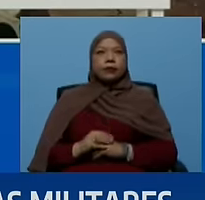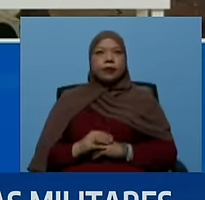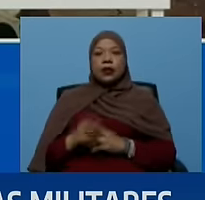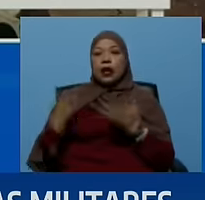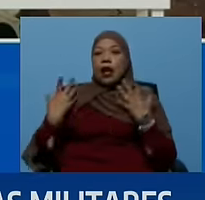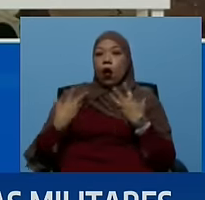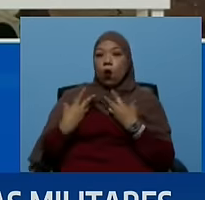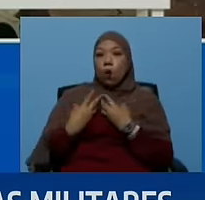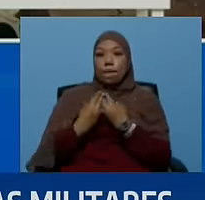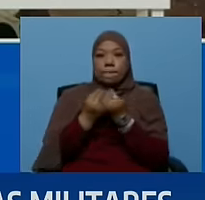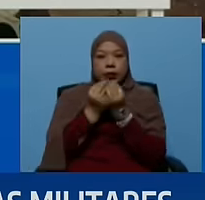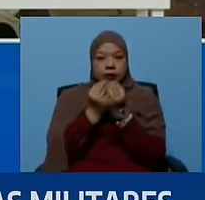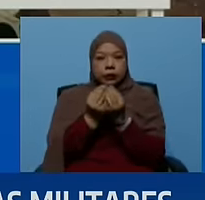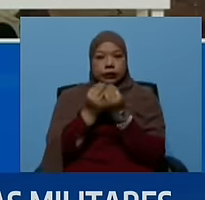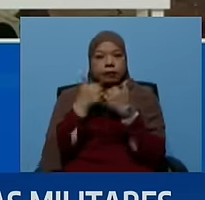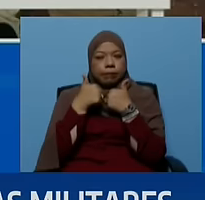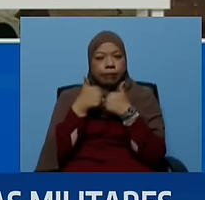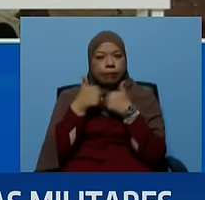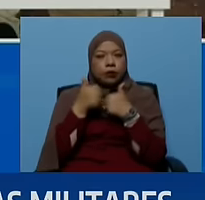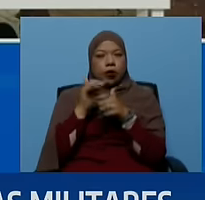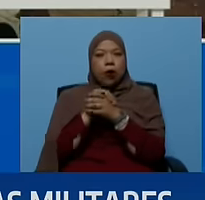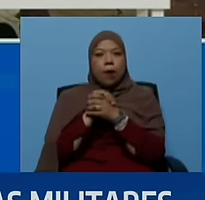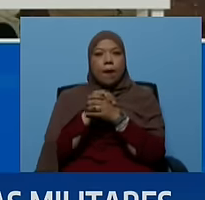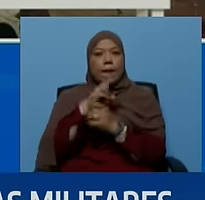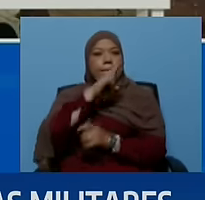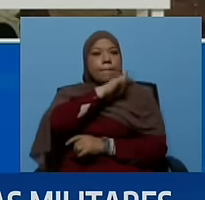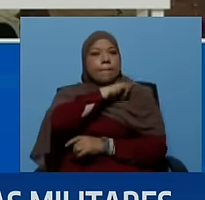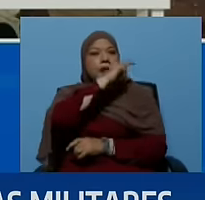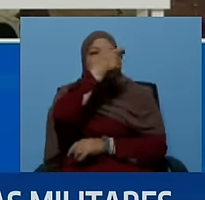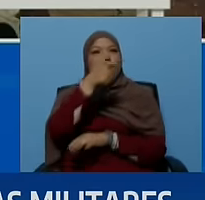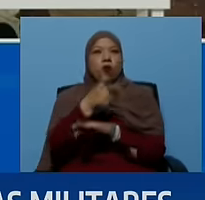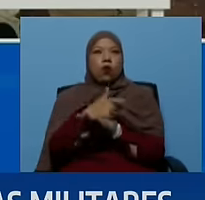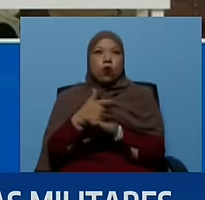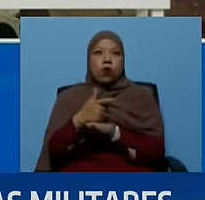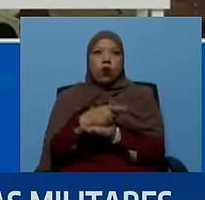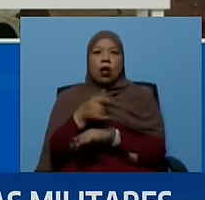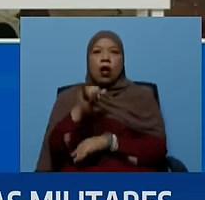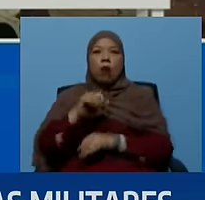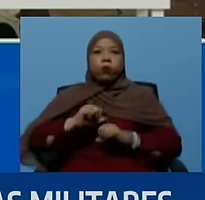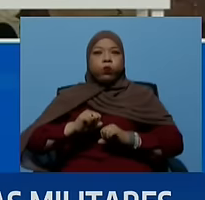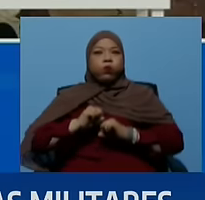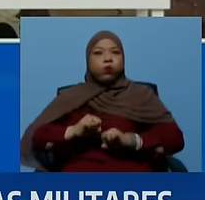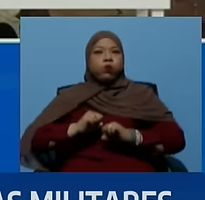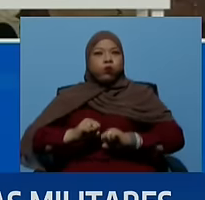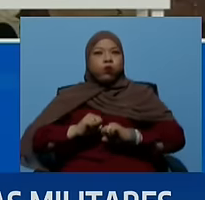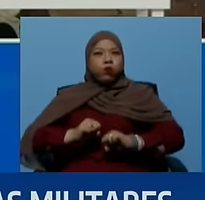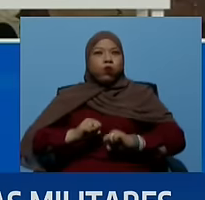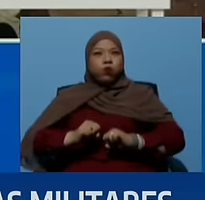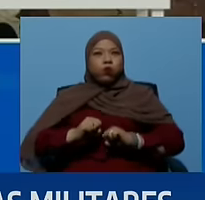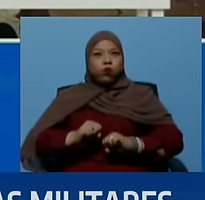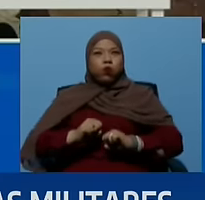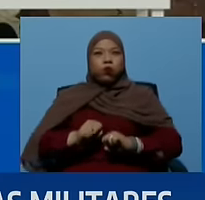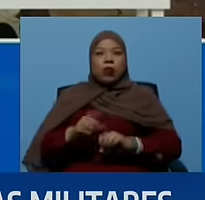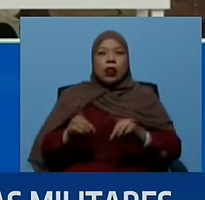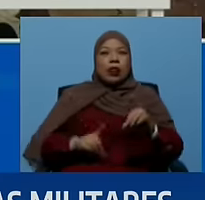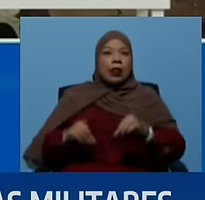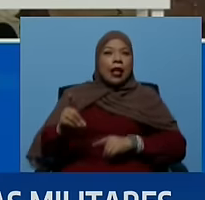precisamente por allá llegó nauna otra vez se